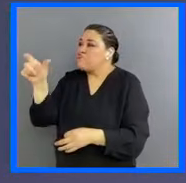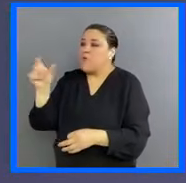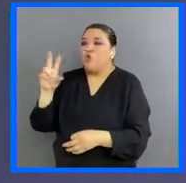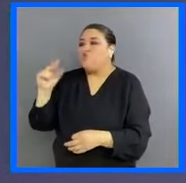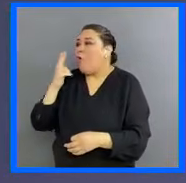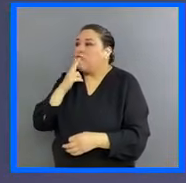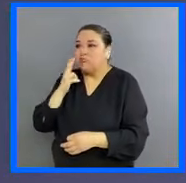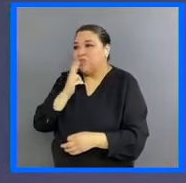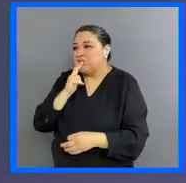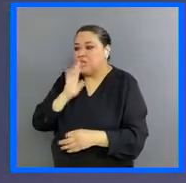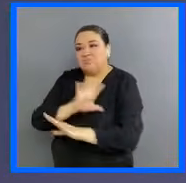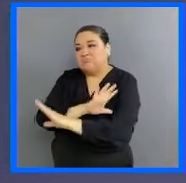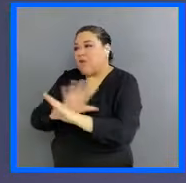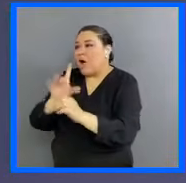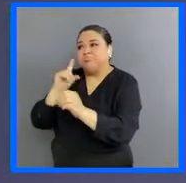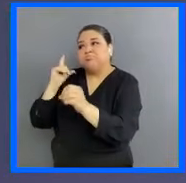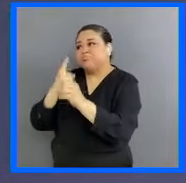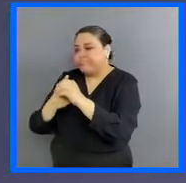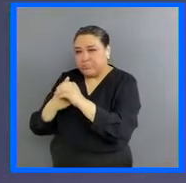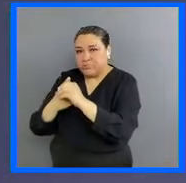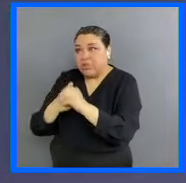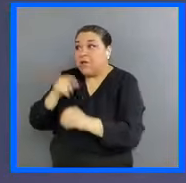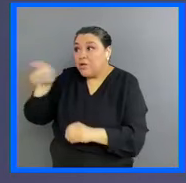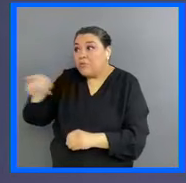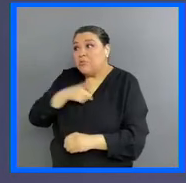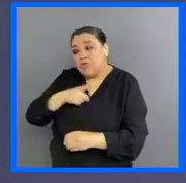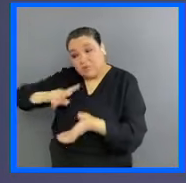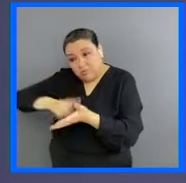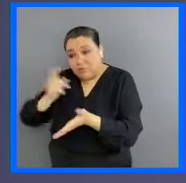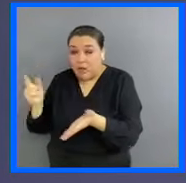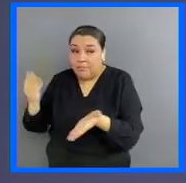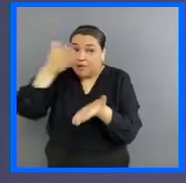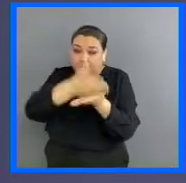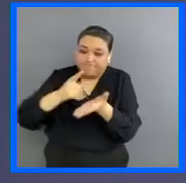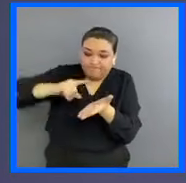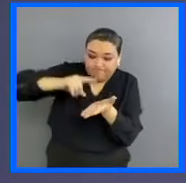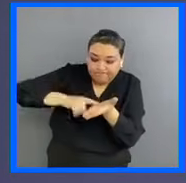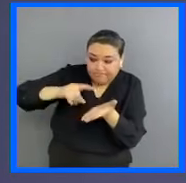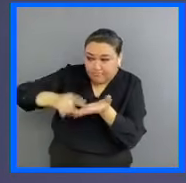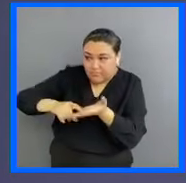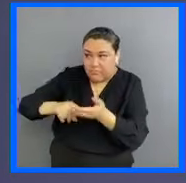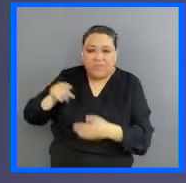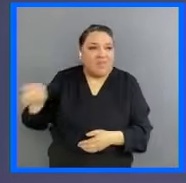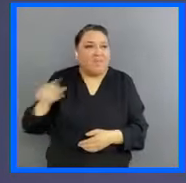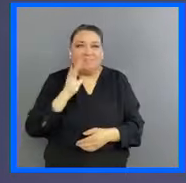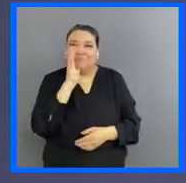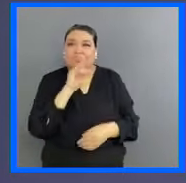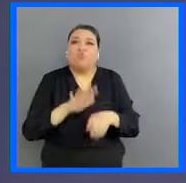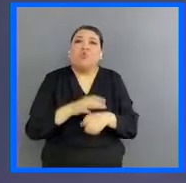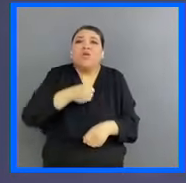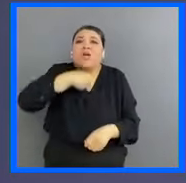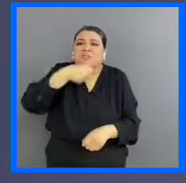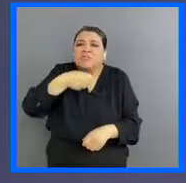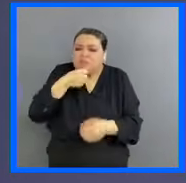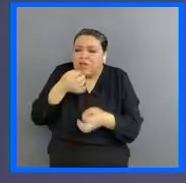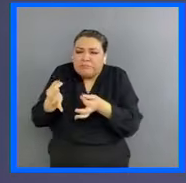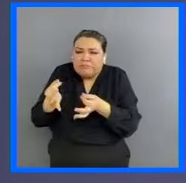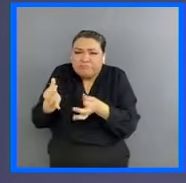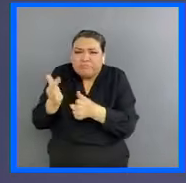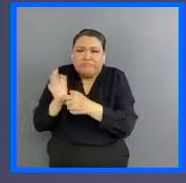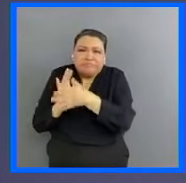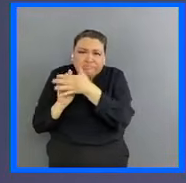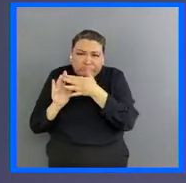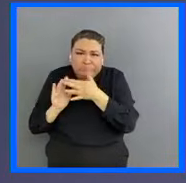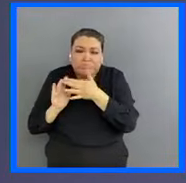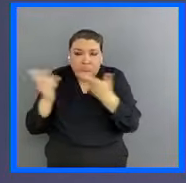debía reactivarla con sus huellas dactilares, lo que no fue posible por el desgaste natural de su piel. Acudió a la justicia federal